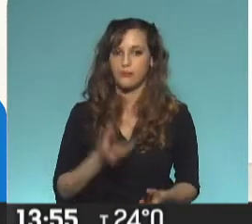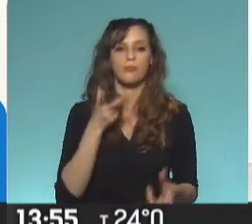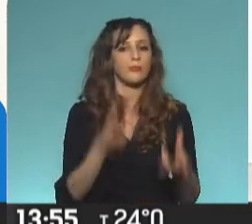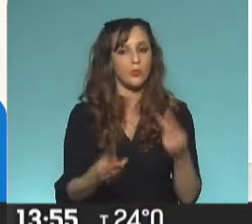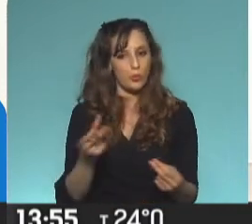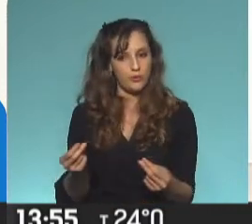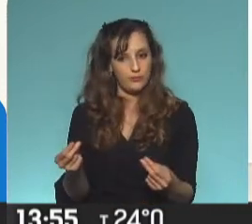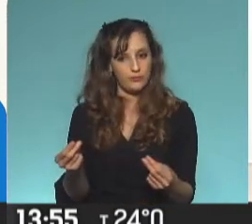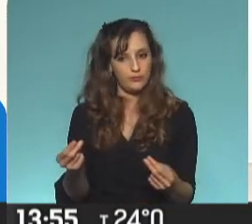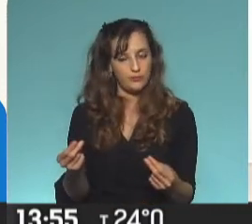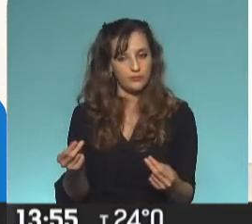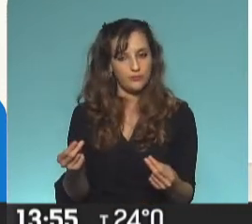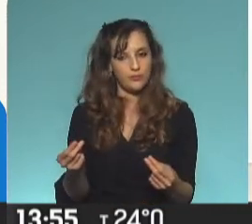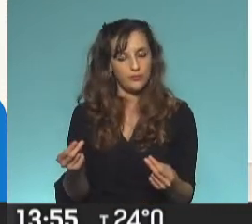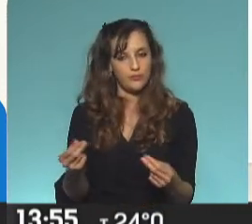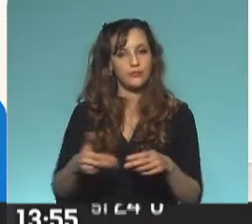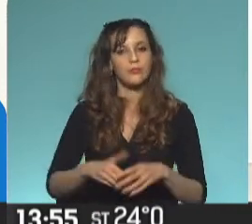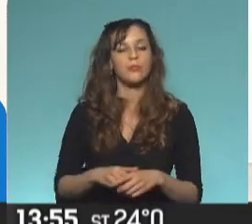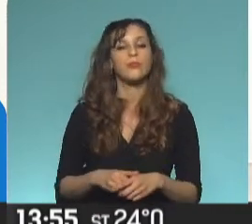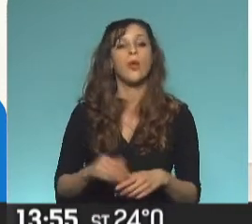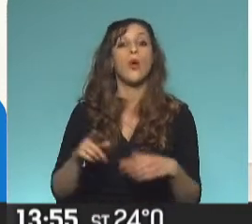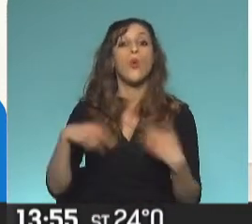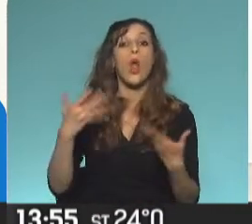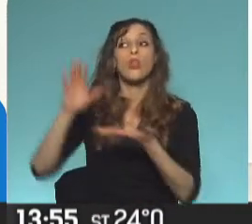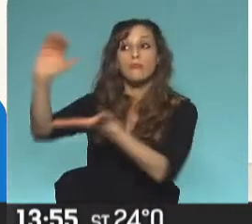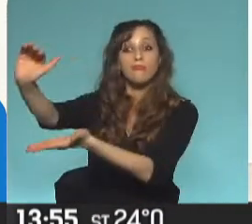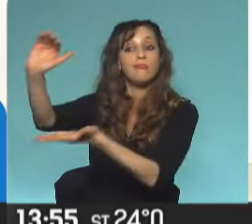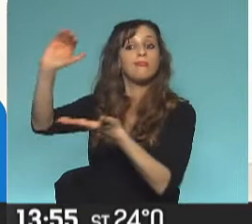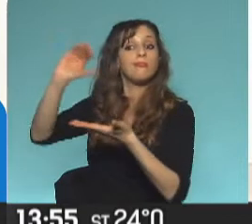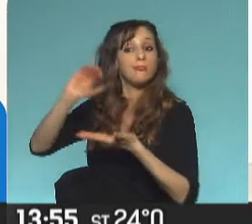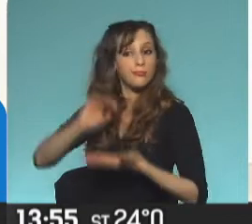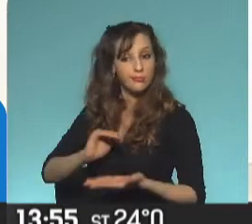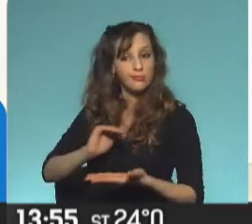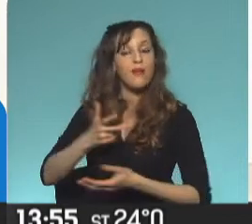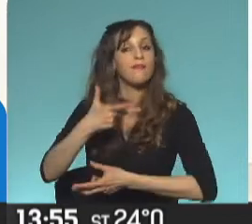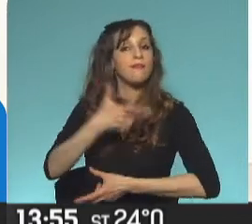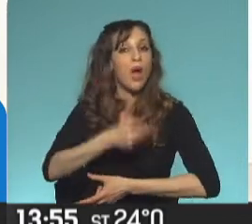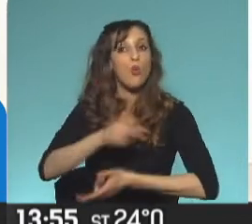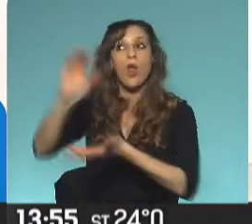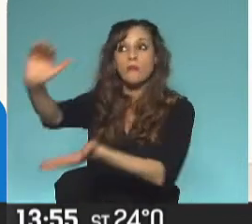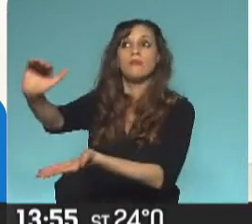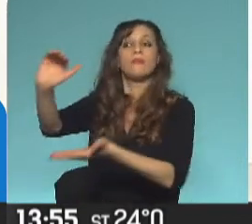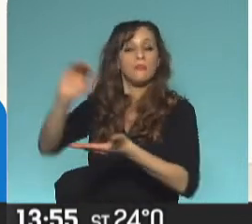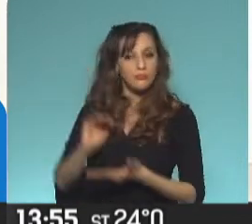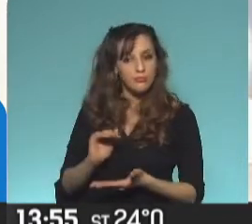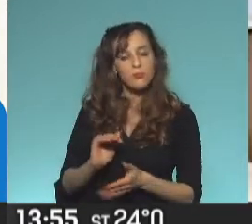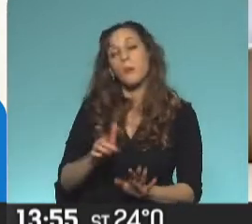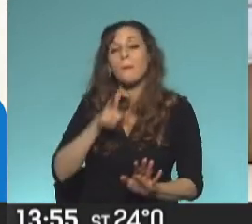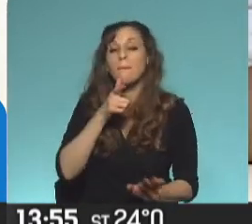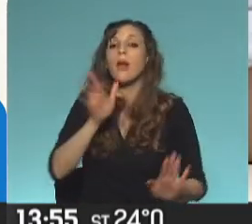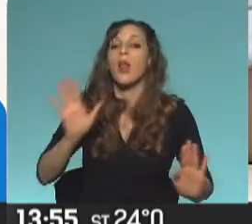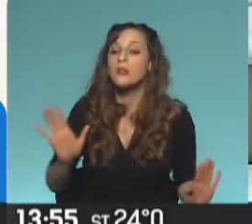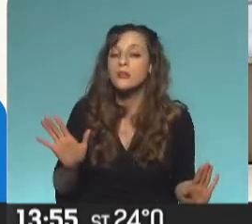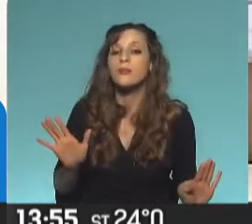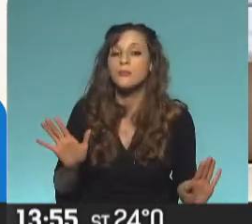cuando llegue el próximo lote de vacunas o cuando empiece a llegar que estimamos según toda la información que hay